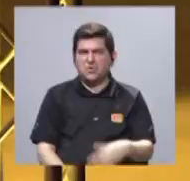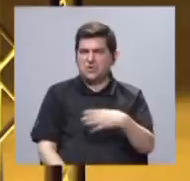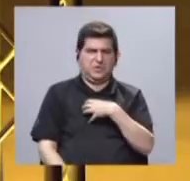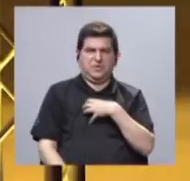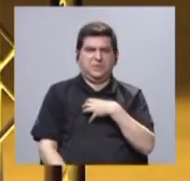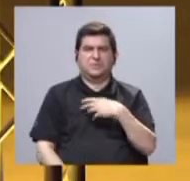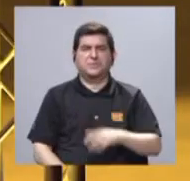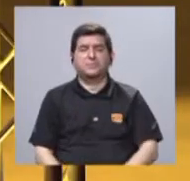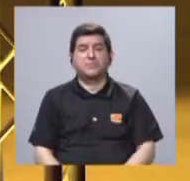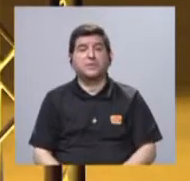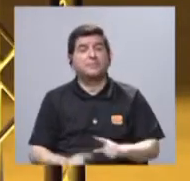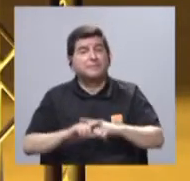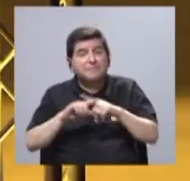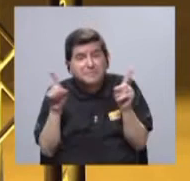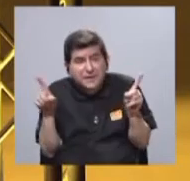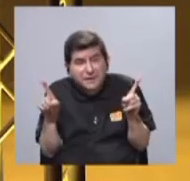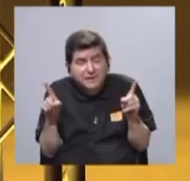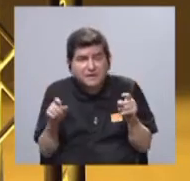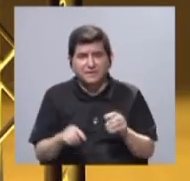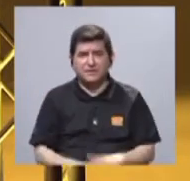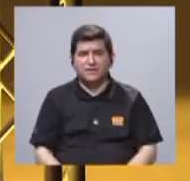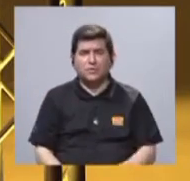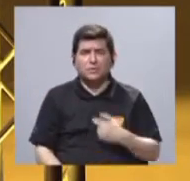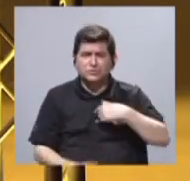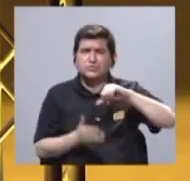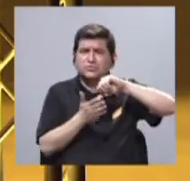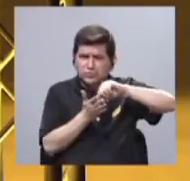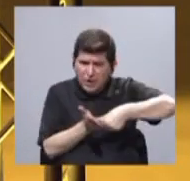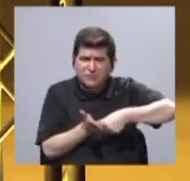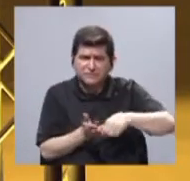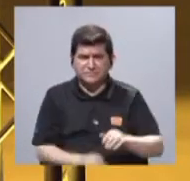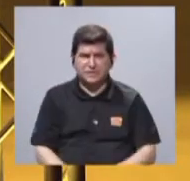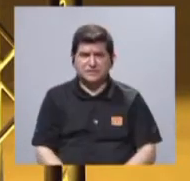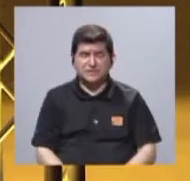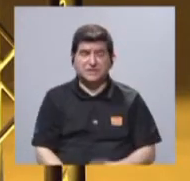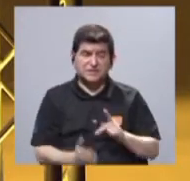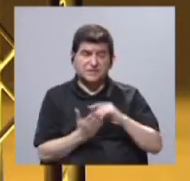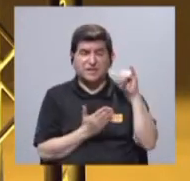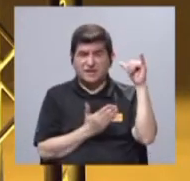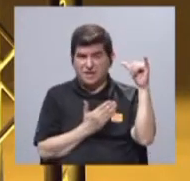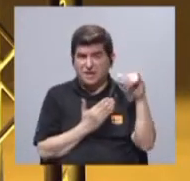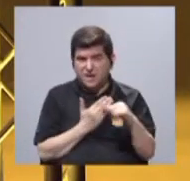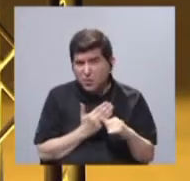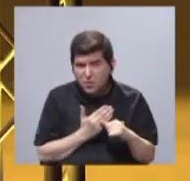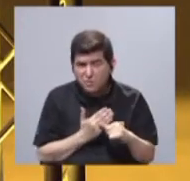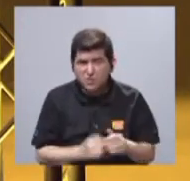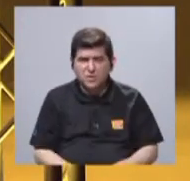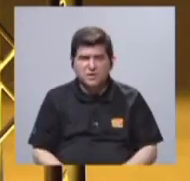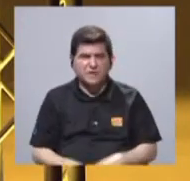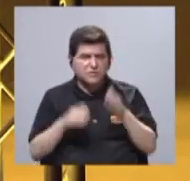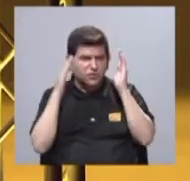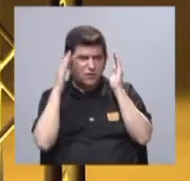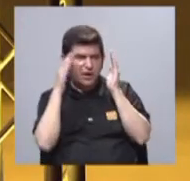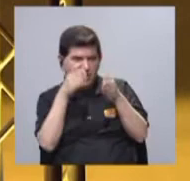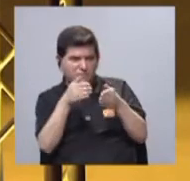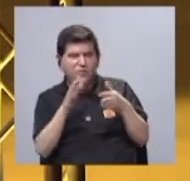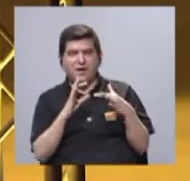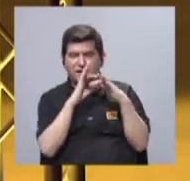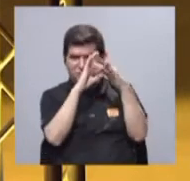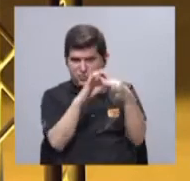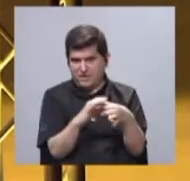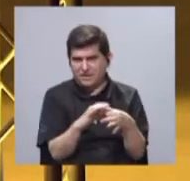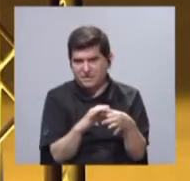trató de apoderarse de algo que no correspondía. Y sin embargo, insisto mucho en esto, fue un